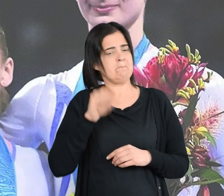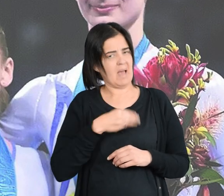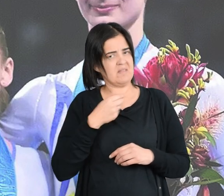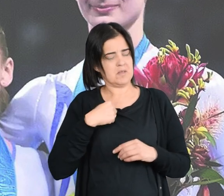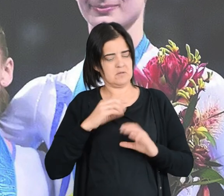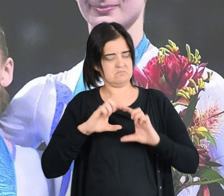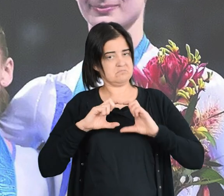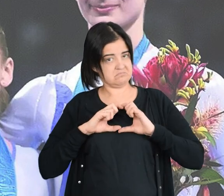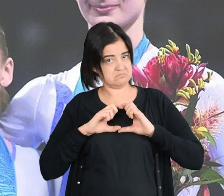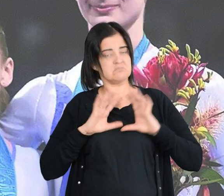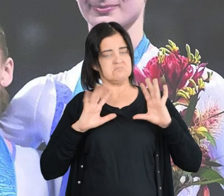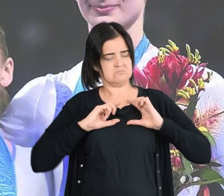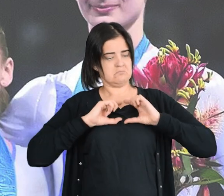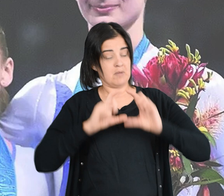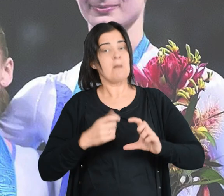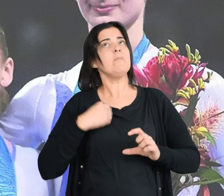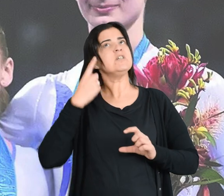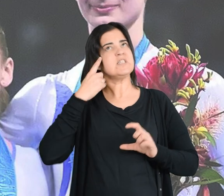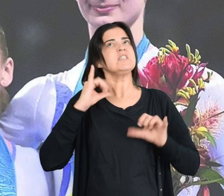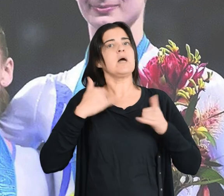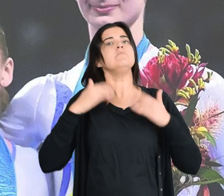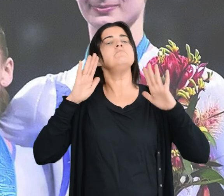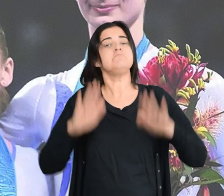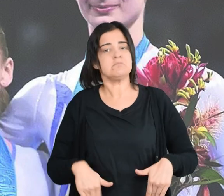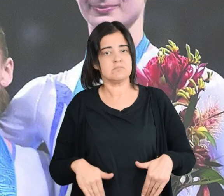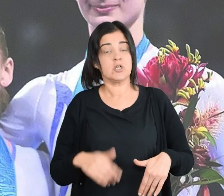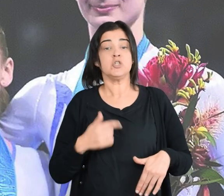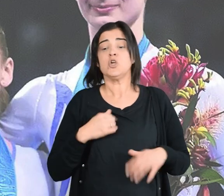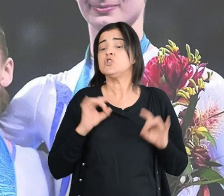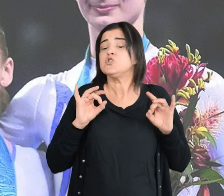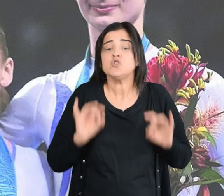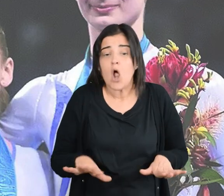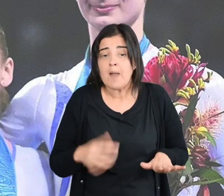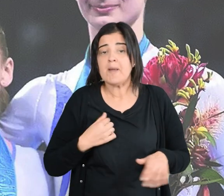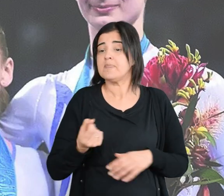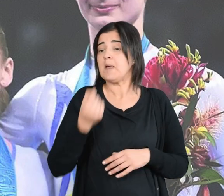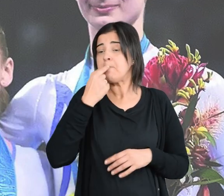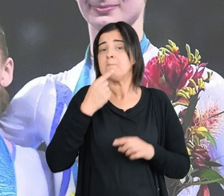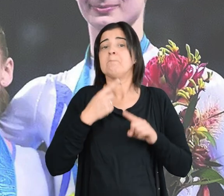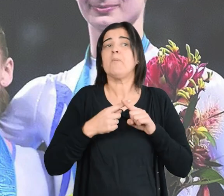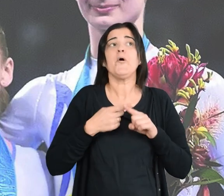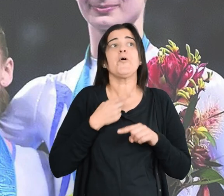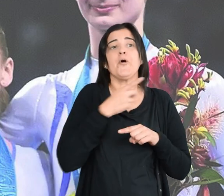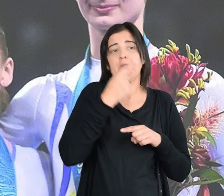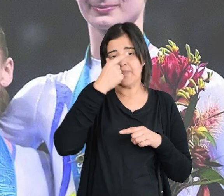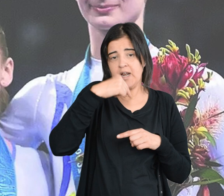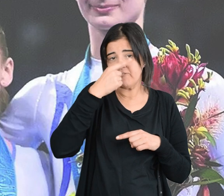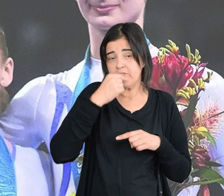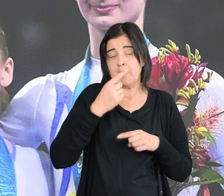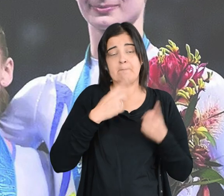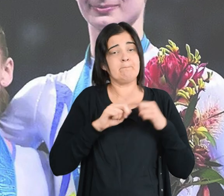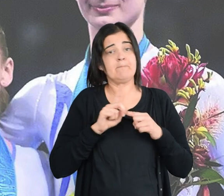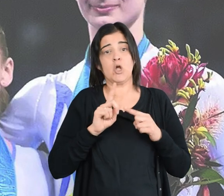pero sé que me pertenece lo que me tomé fue una pastilla para el resfriado que no me ayudó a competir